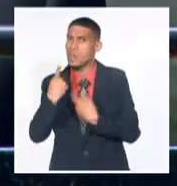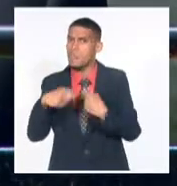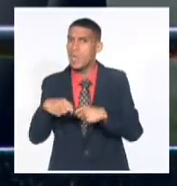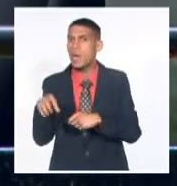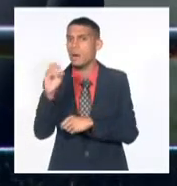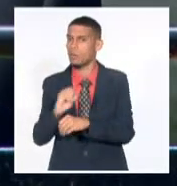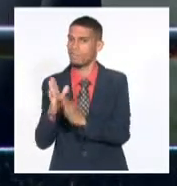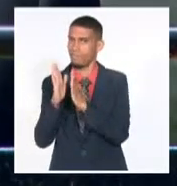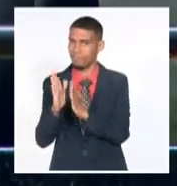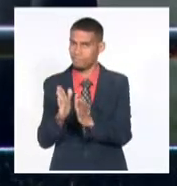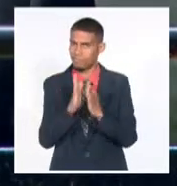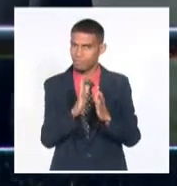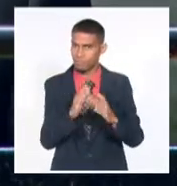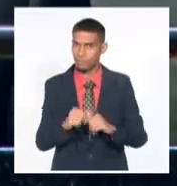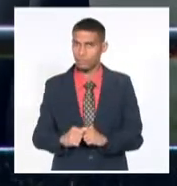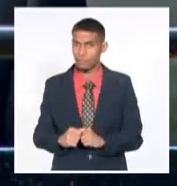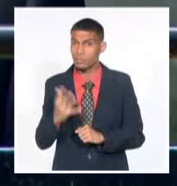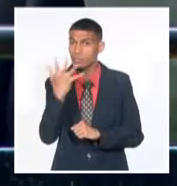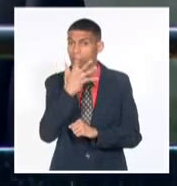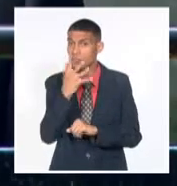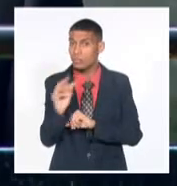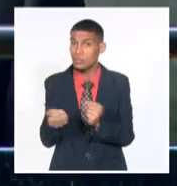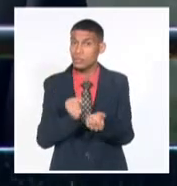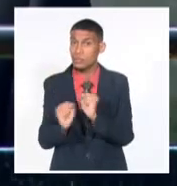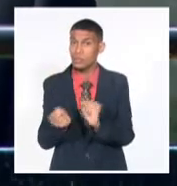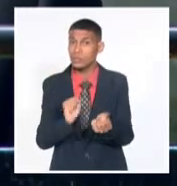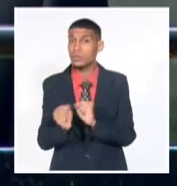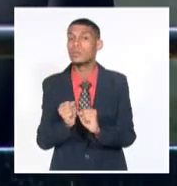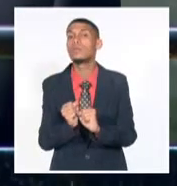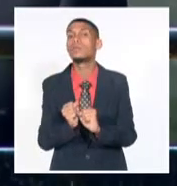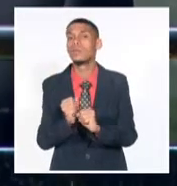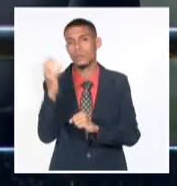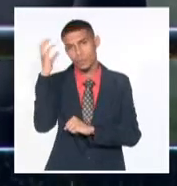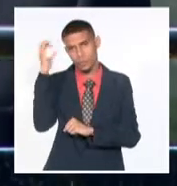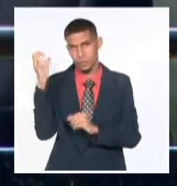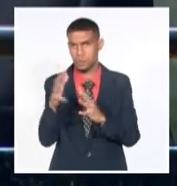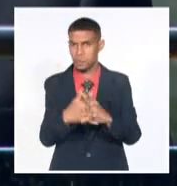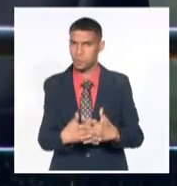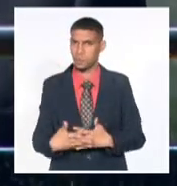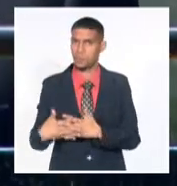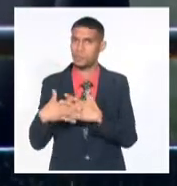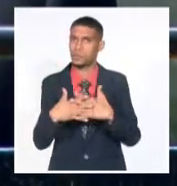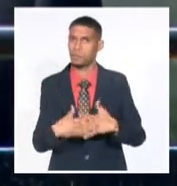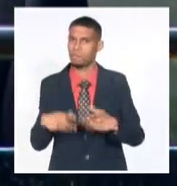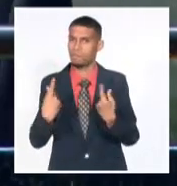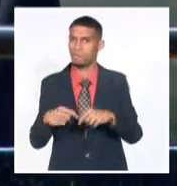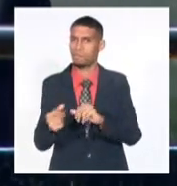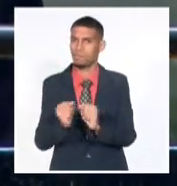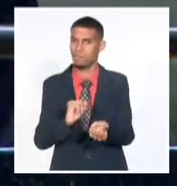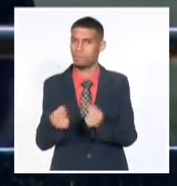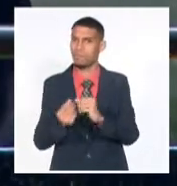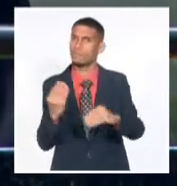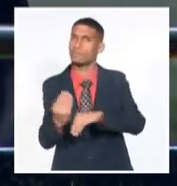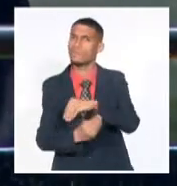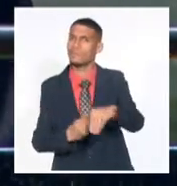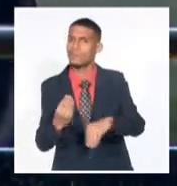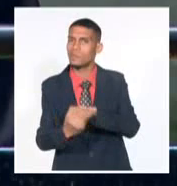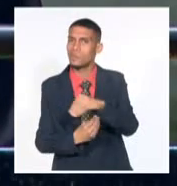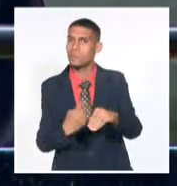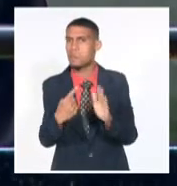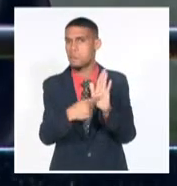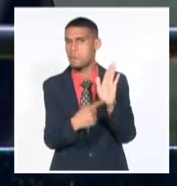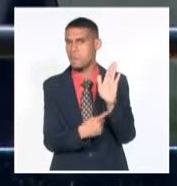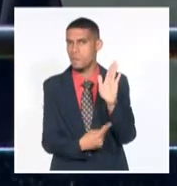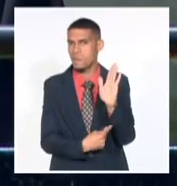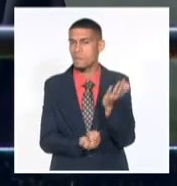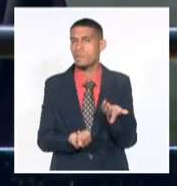manos de su gobierno, del gobierno de los Estados Unidos, modificar las causas